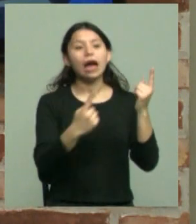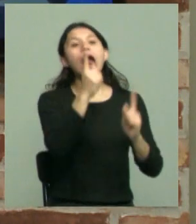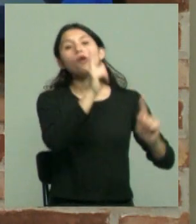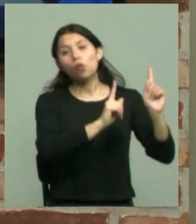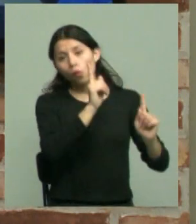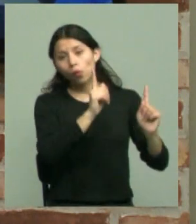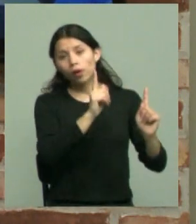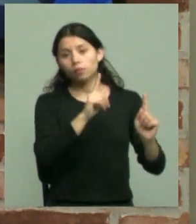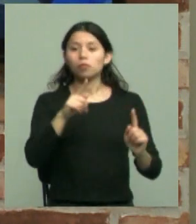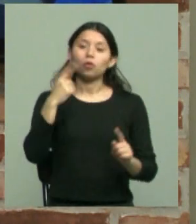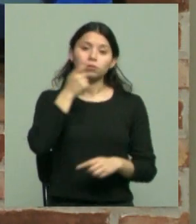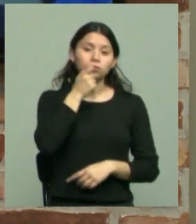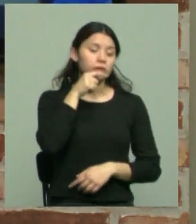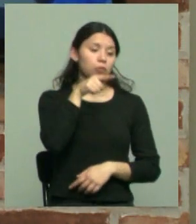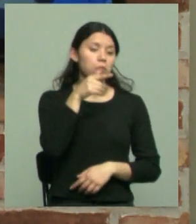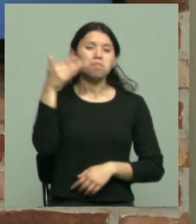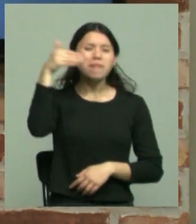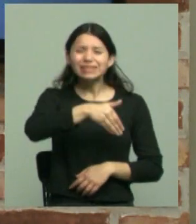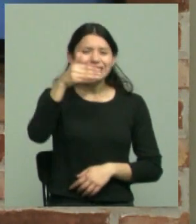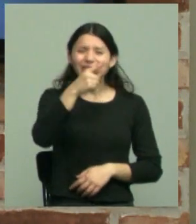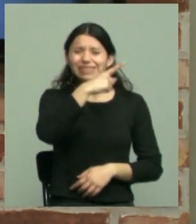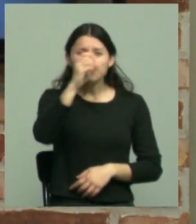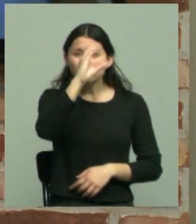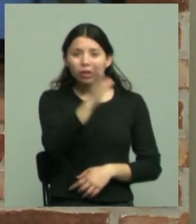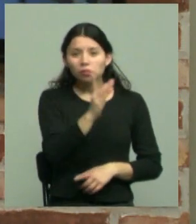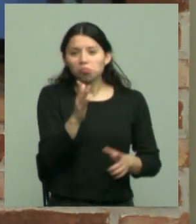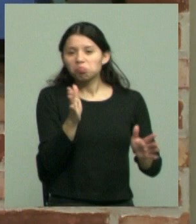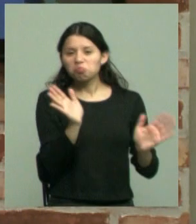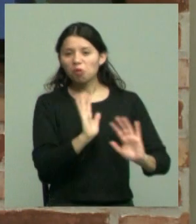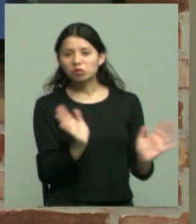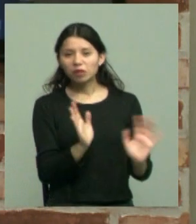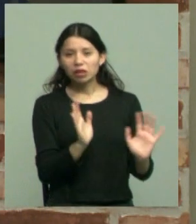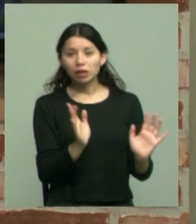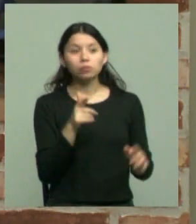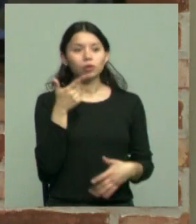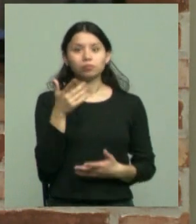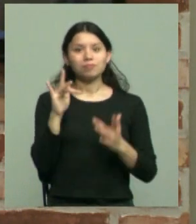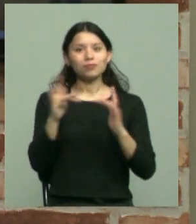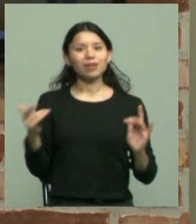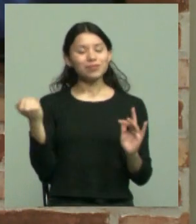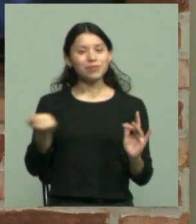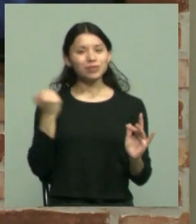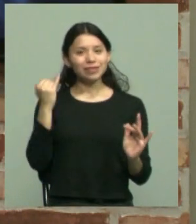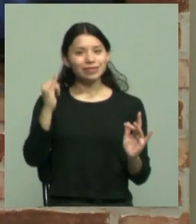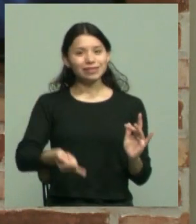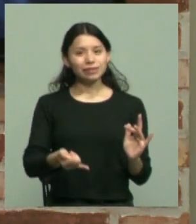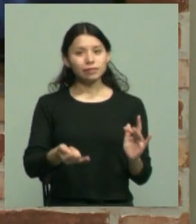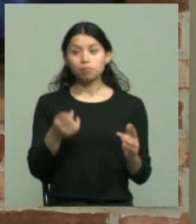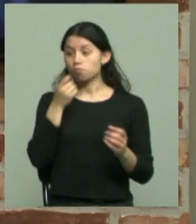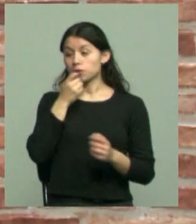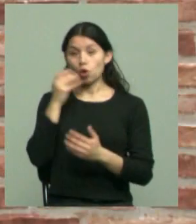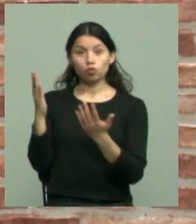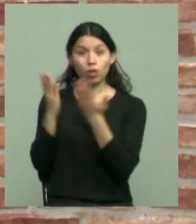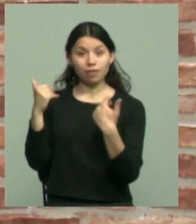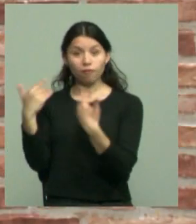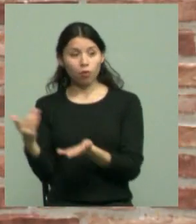que tener la presencialidad o alguna materia particular, es una herramienta importante tanto para el estudiante como también para el docente. Bueno,